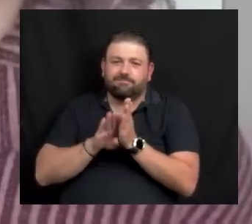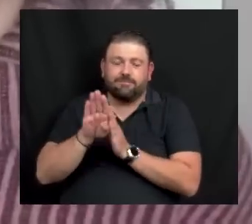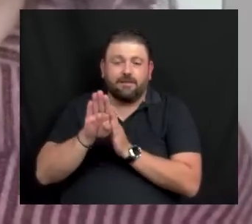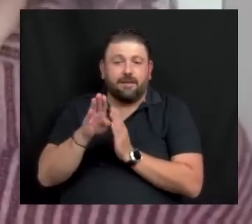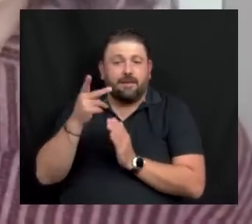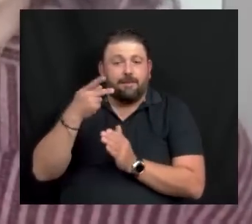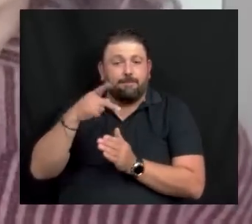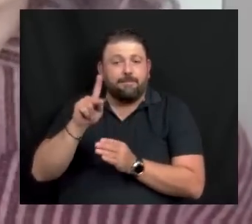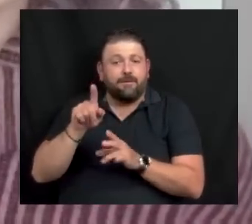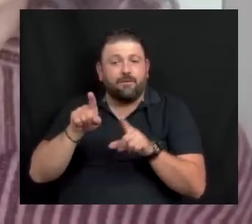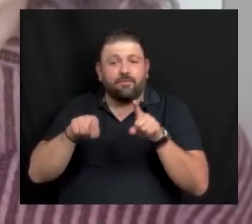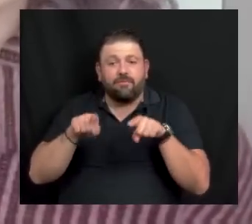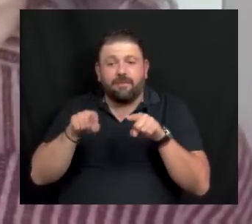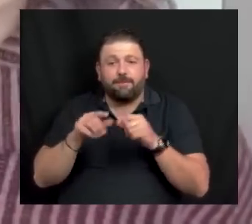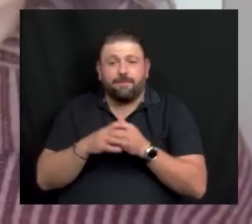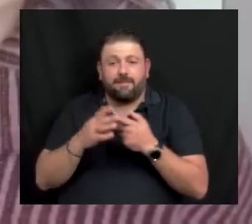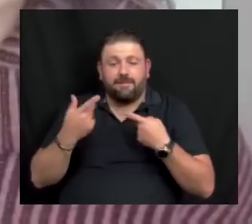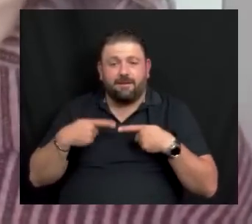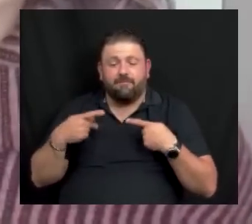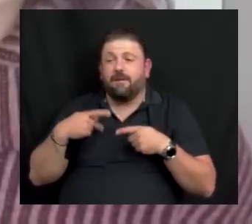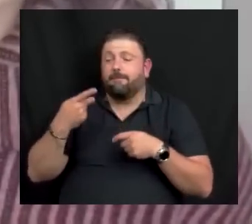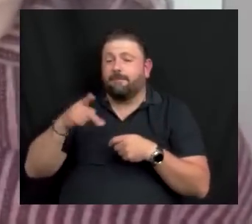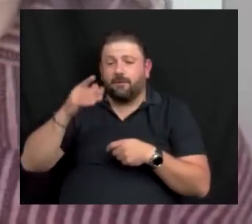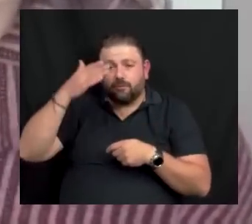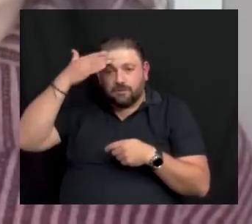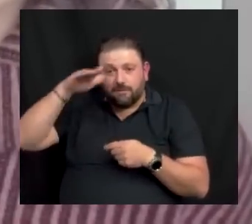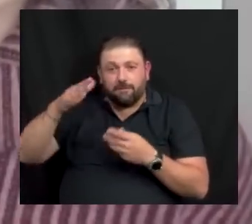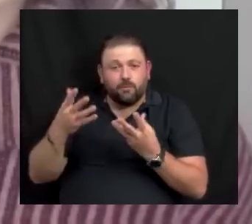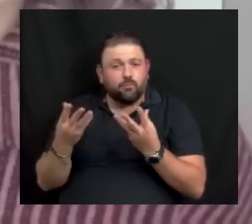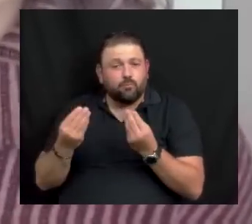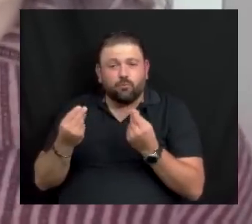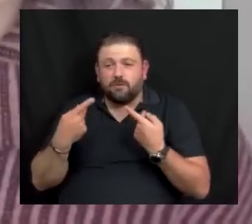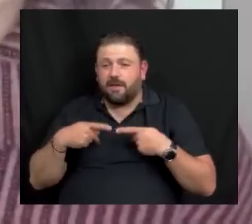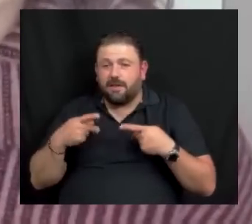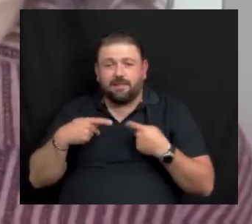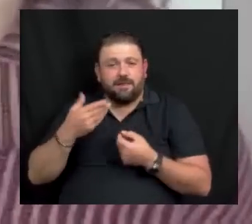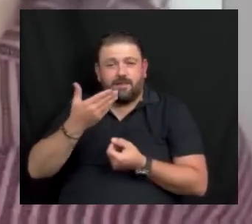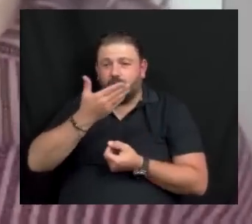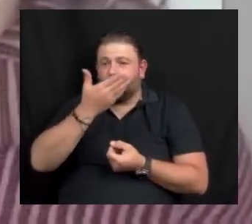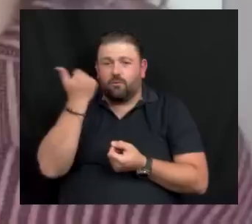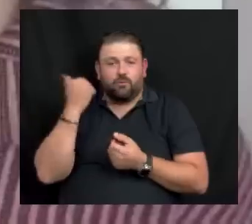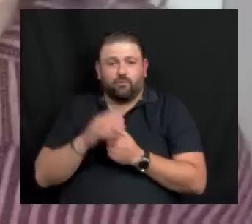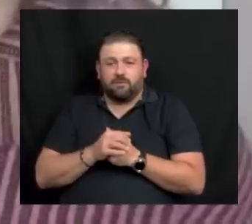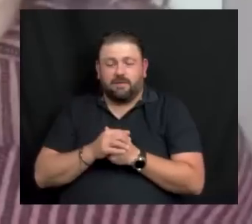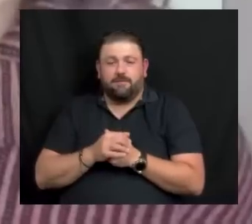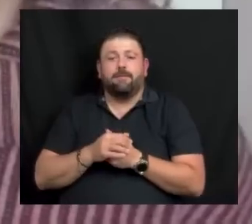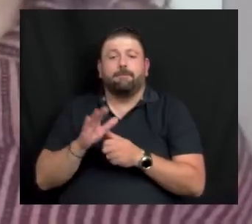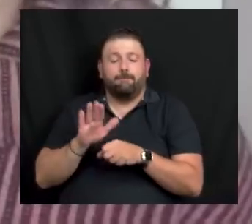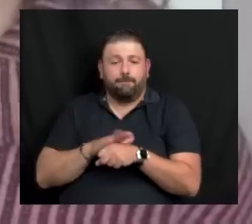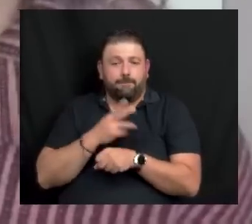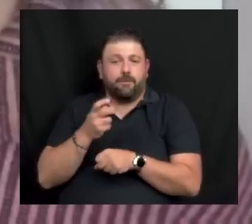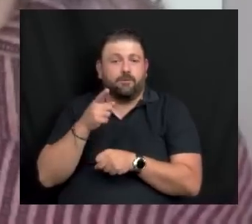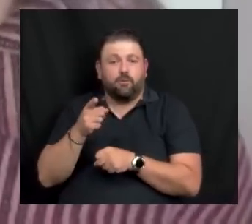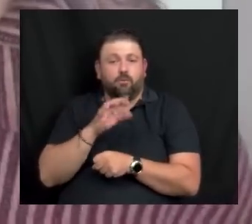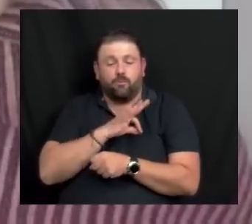enseñarlo. Mucha gente no lo sabe cómo. Entonces, si te conviertes en una herramienta para la gente para poder